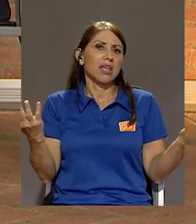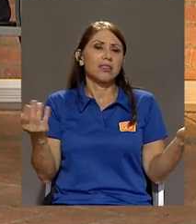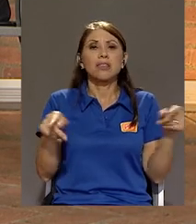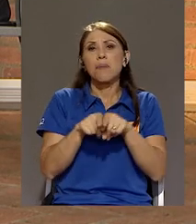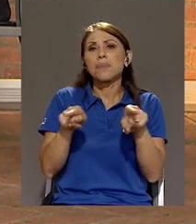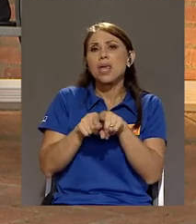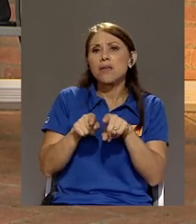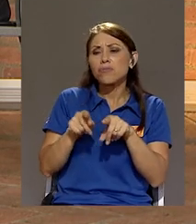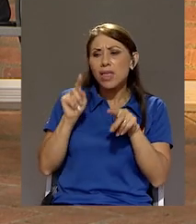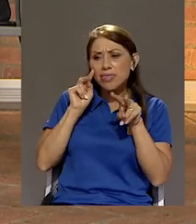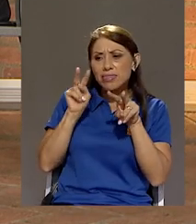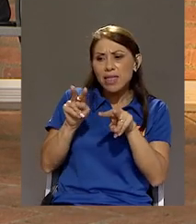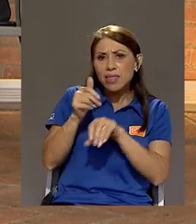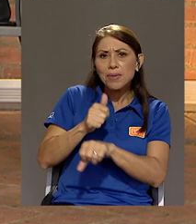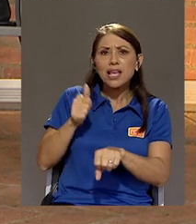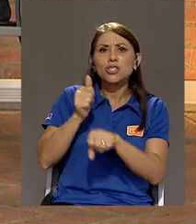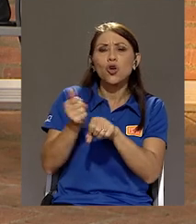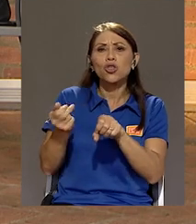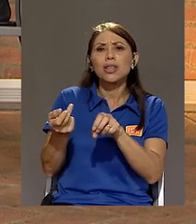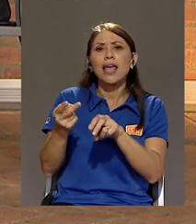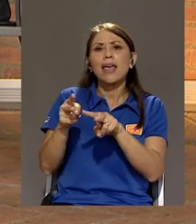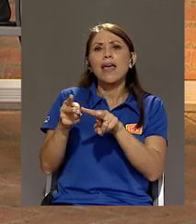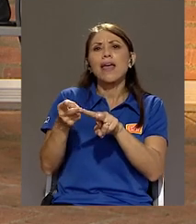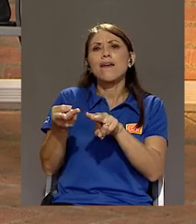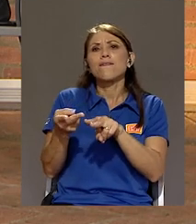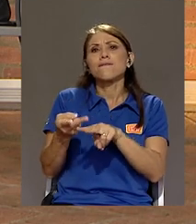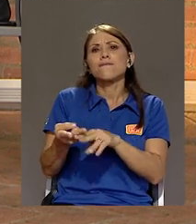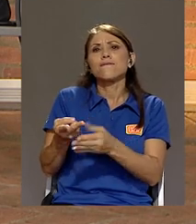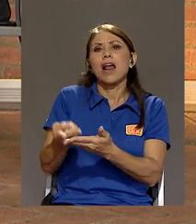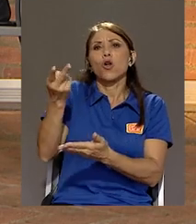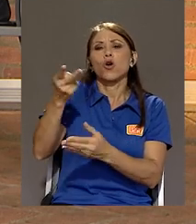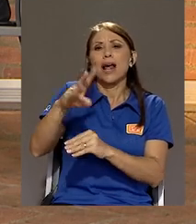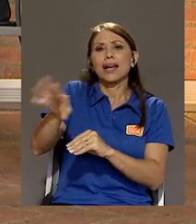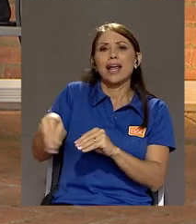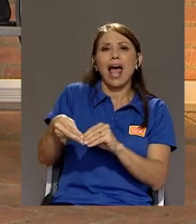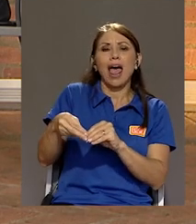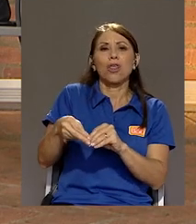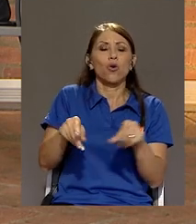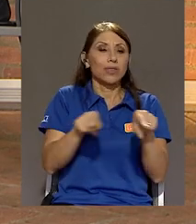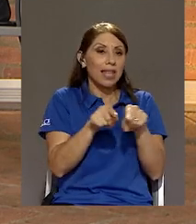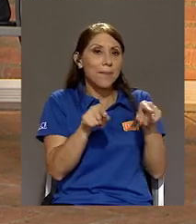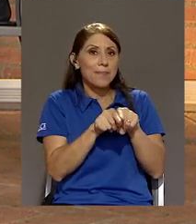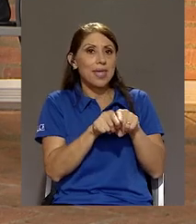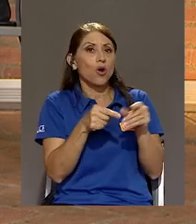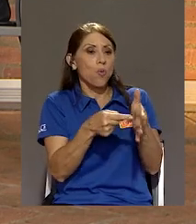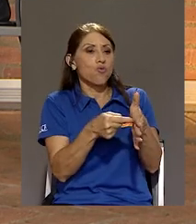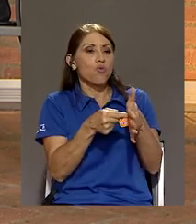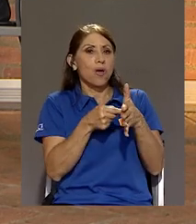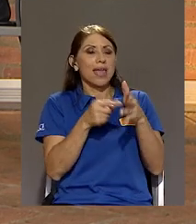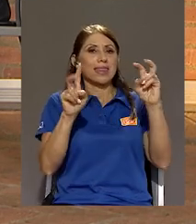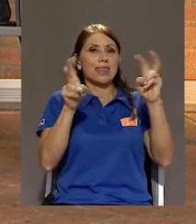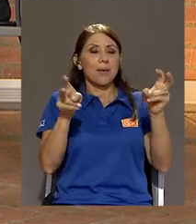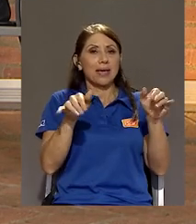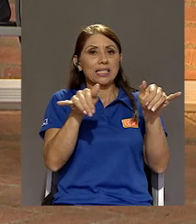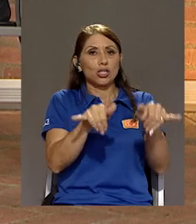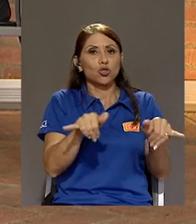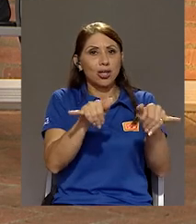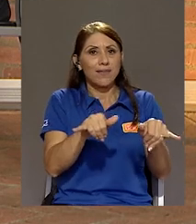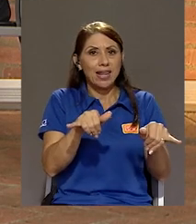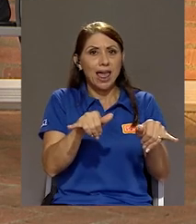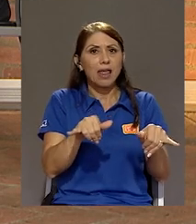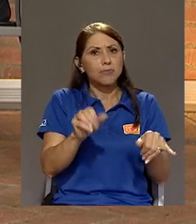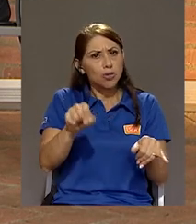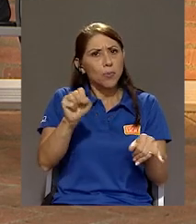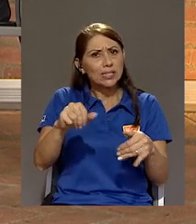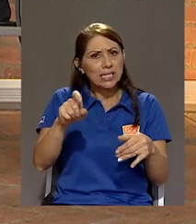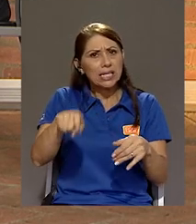determinación de valor agregado, salvaguardas en temas de sostenibilidad, que sí ocupaba un